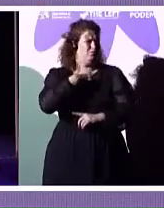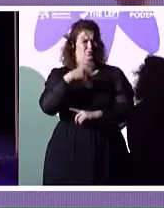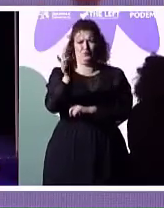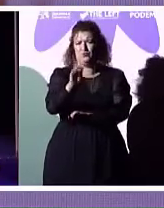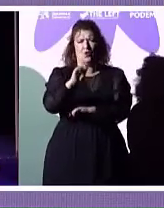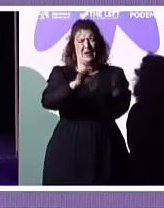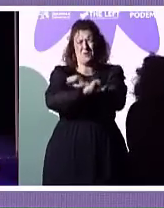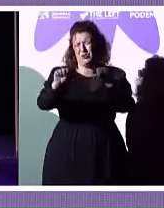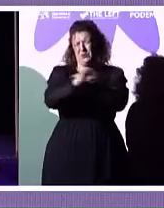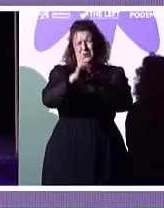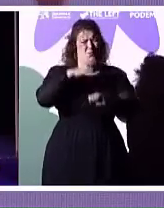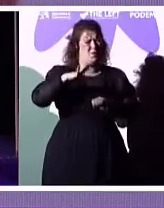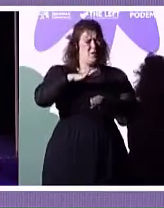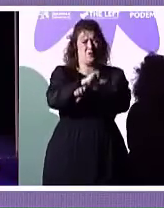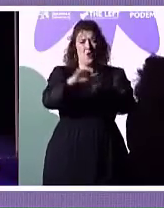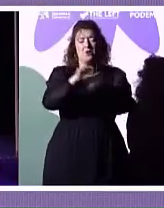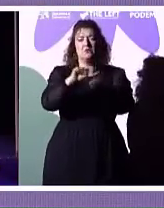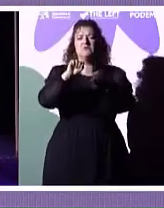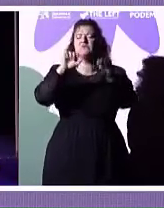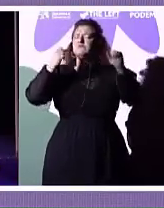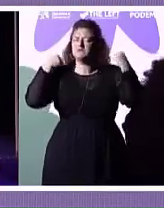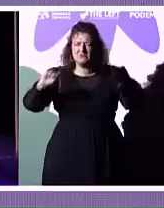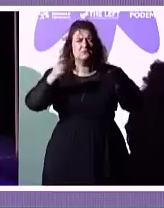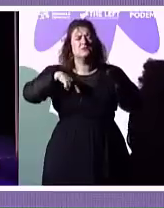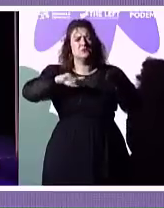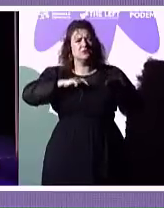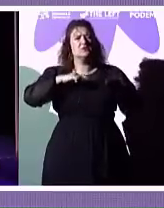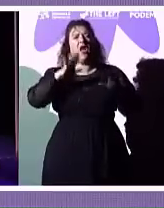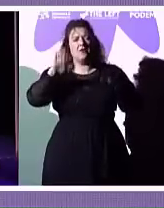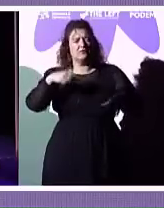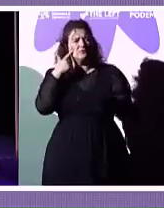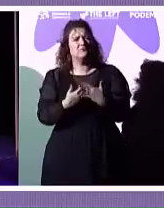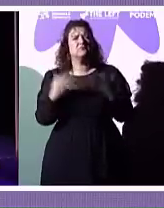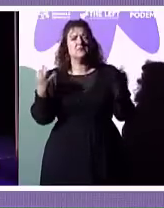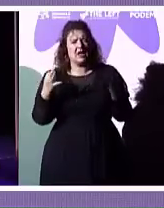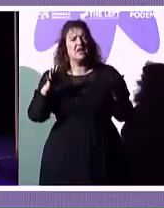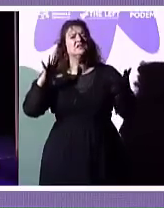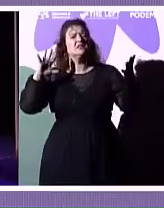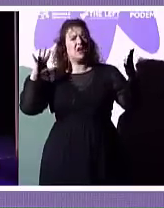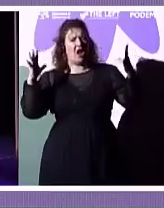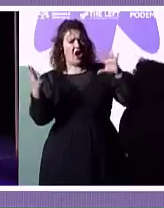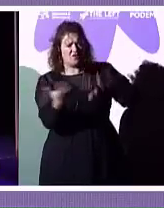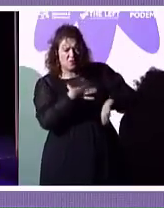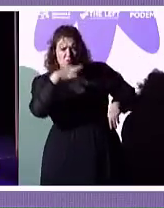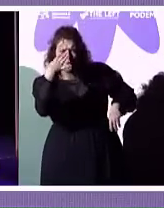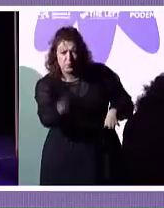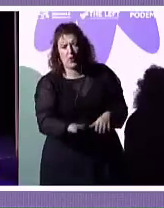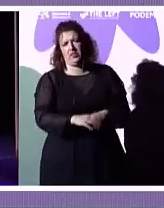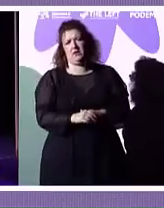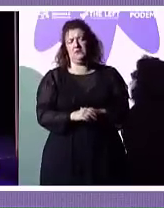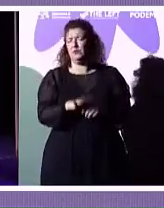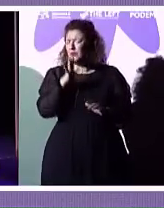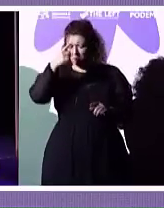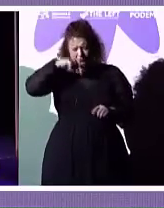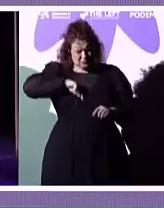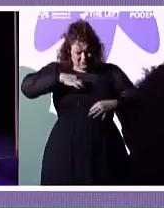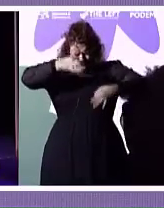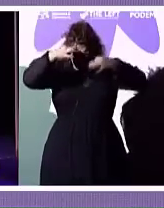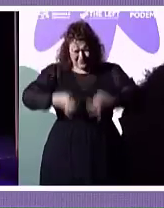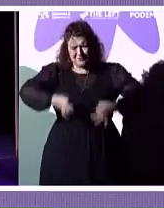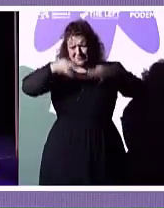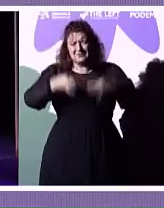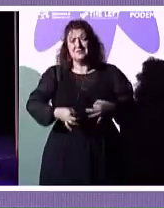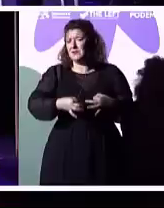es posible nosotras Somos la fuerza que transforma porque estamos convencidas de hacer posible